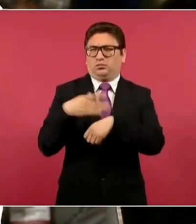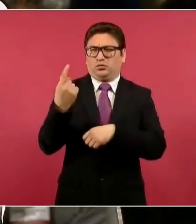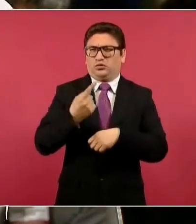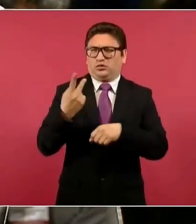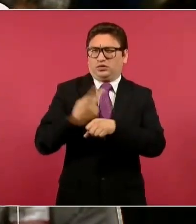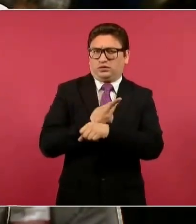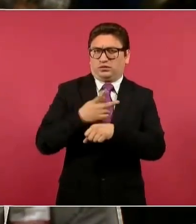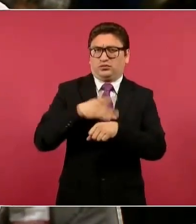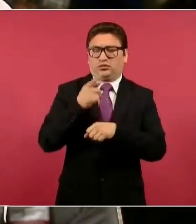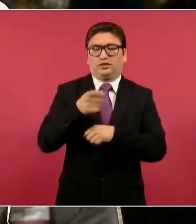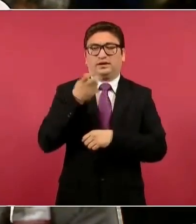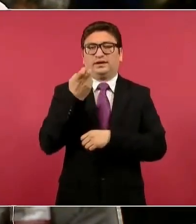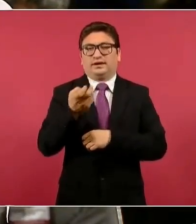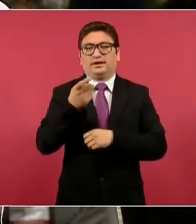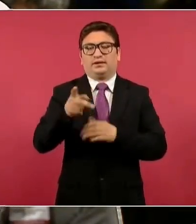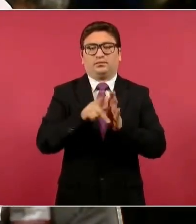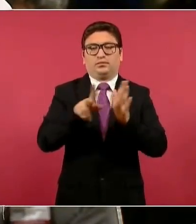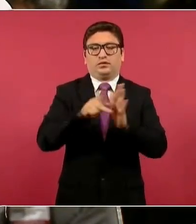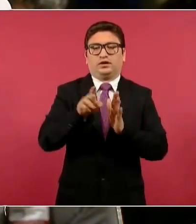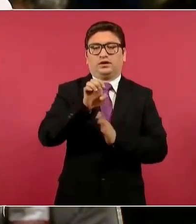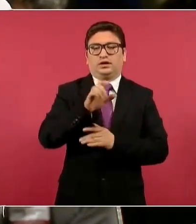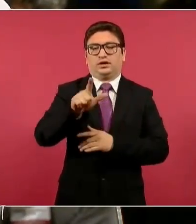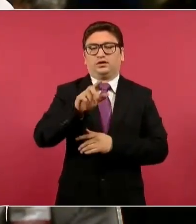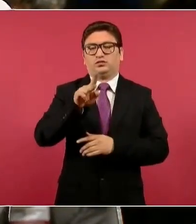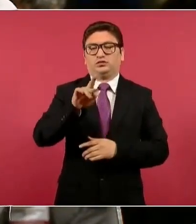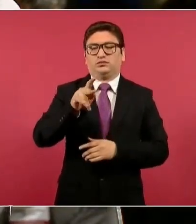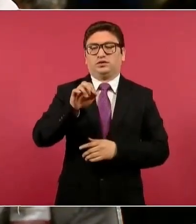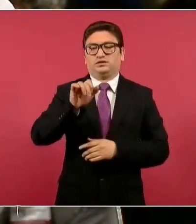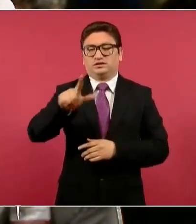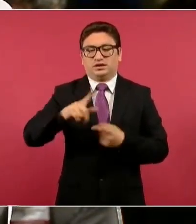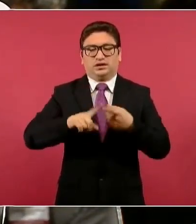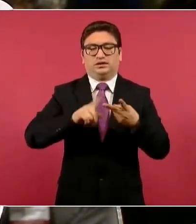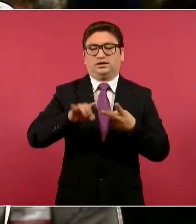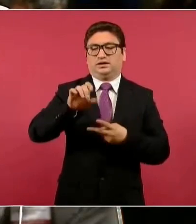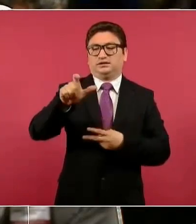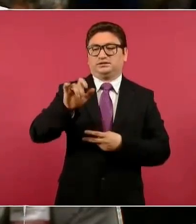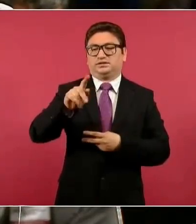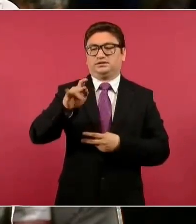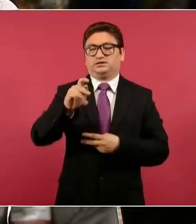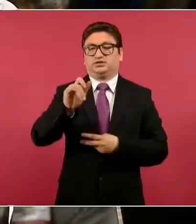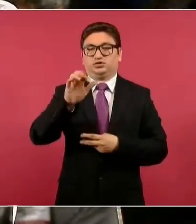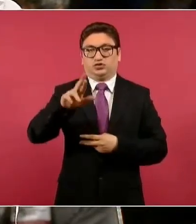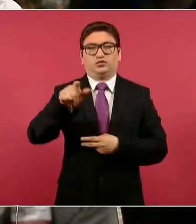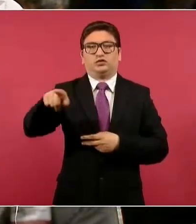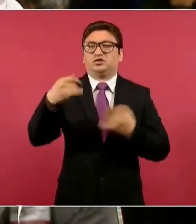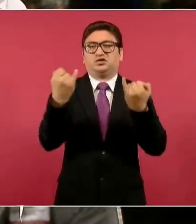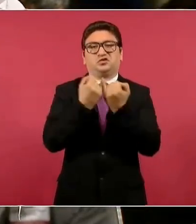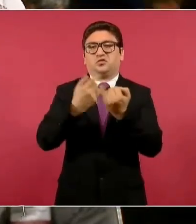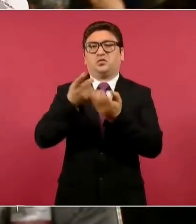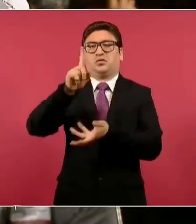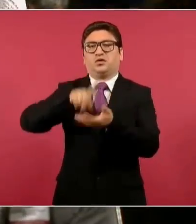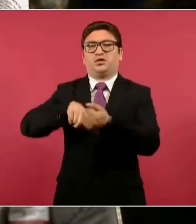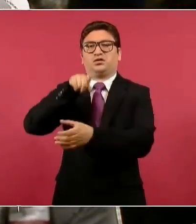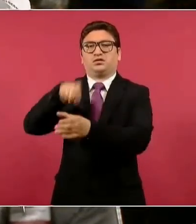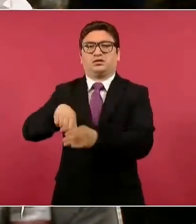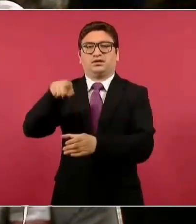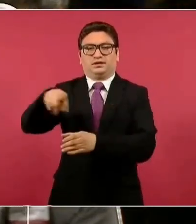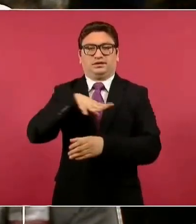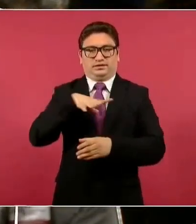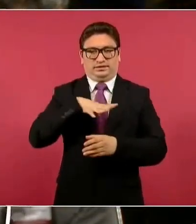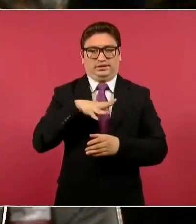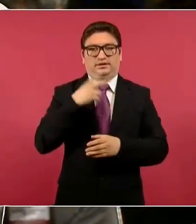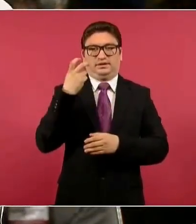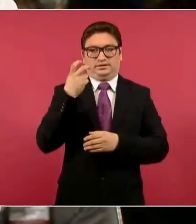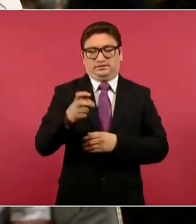actúa así el Universal y Excelsior, porque están dentro del Fobaproa. Está